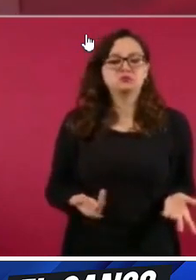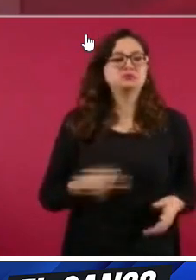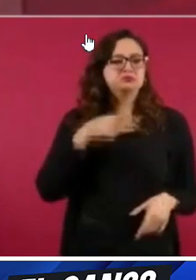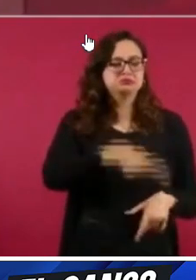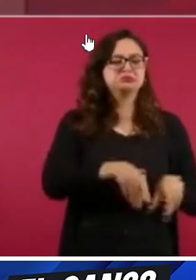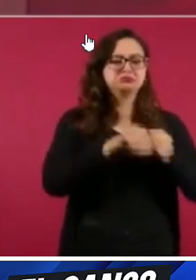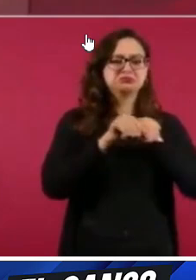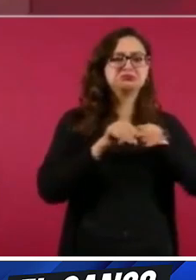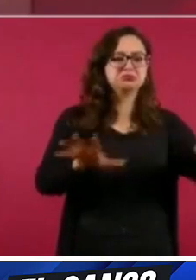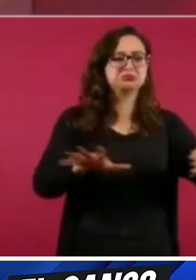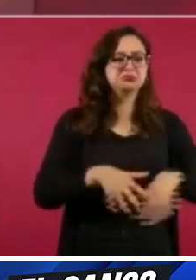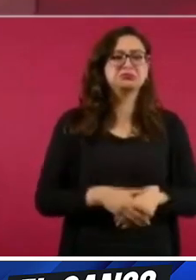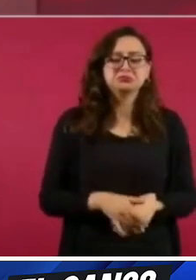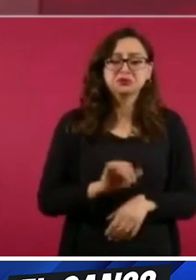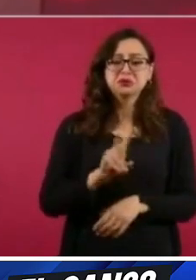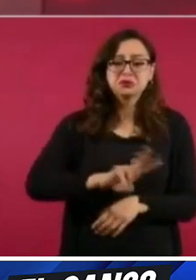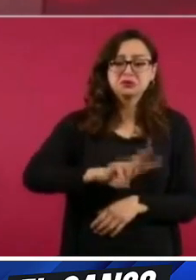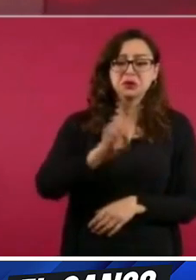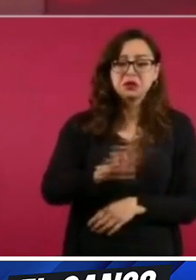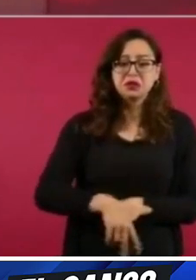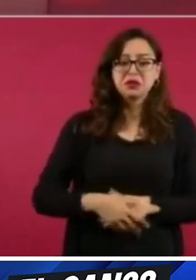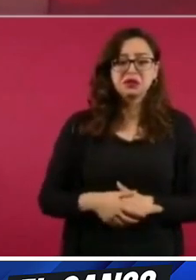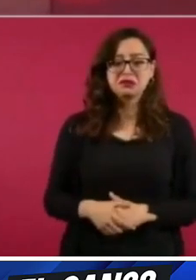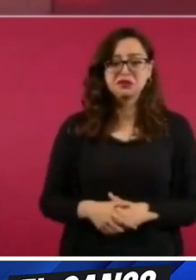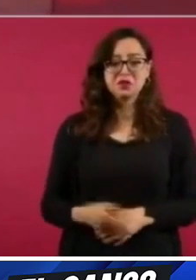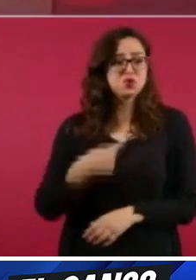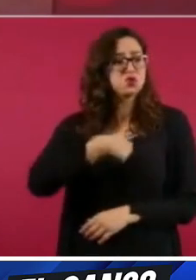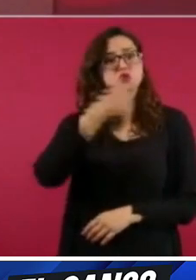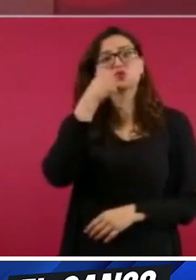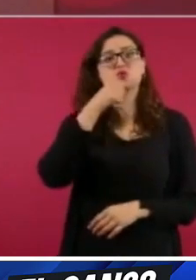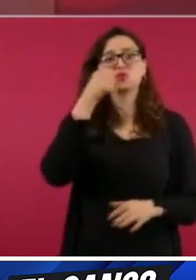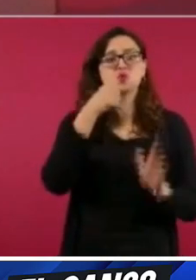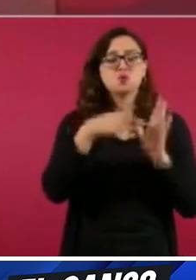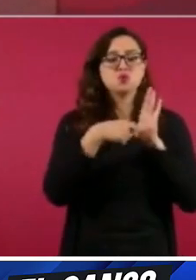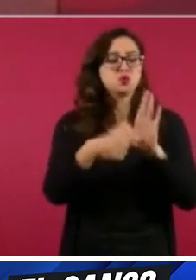expresado, si acaso lo de